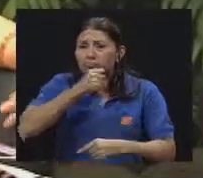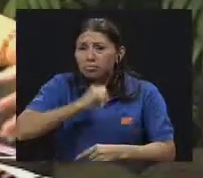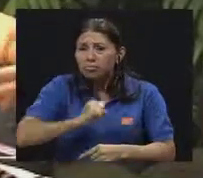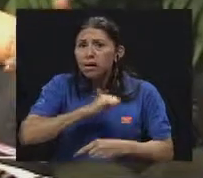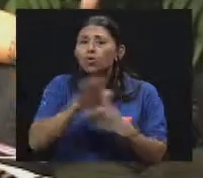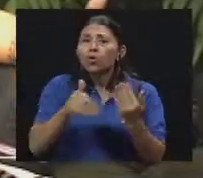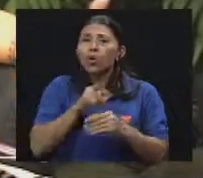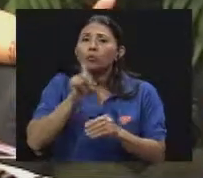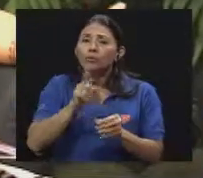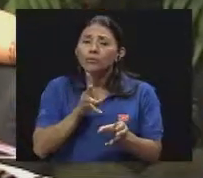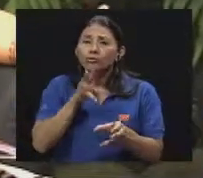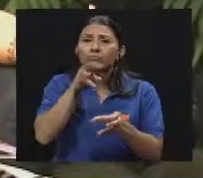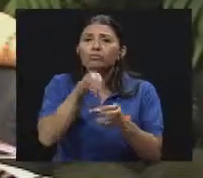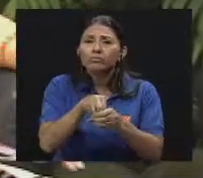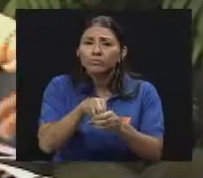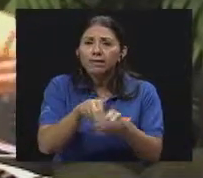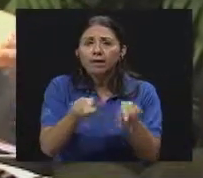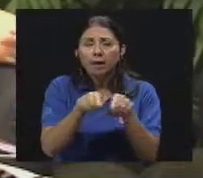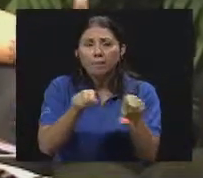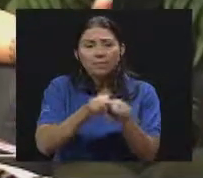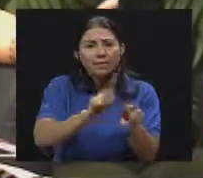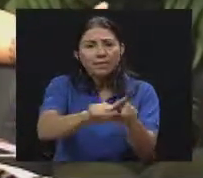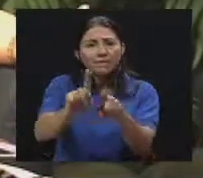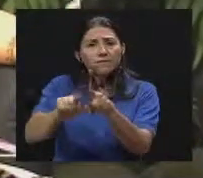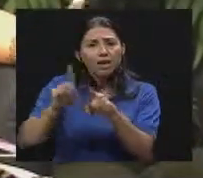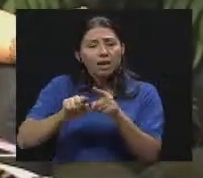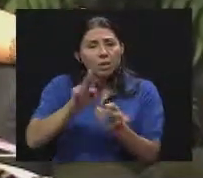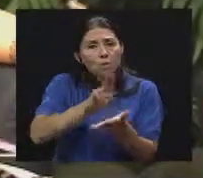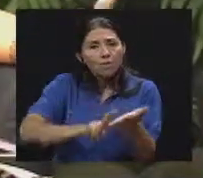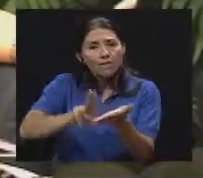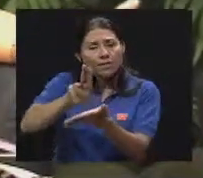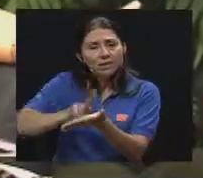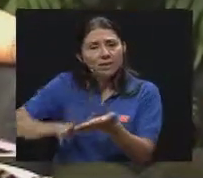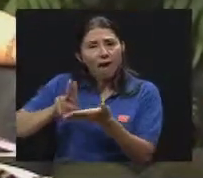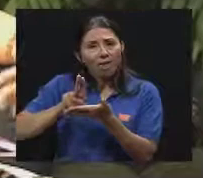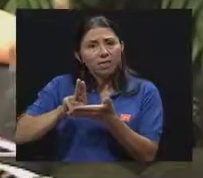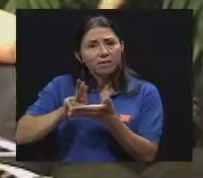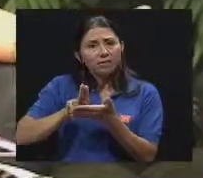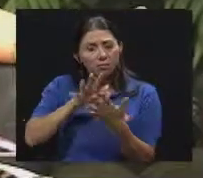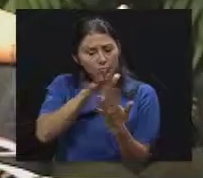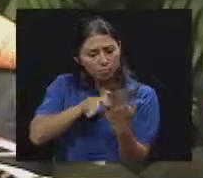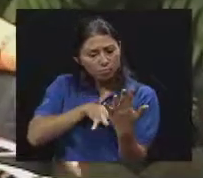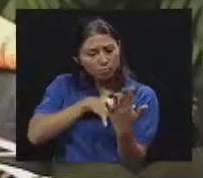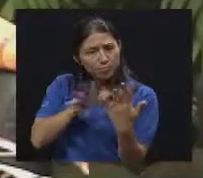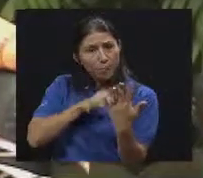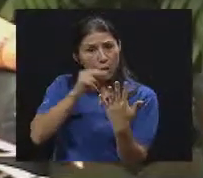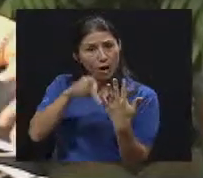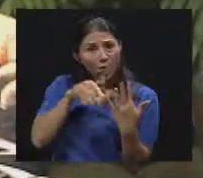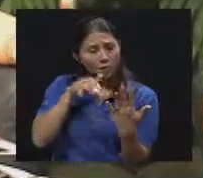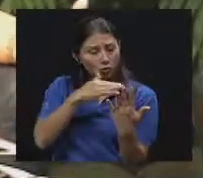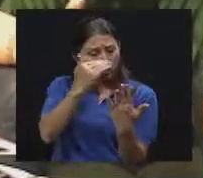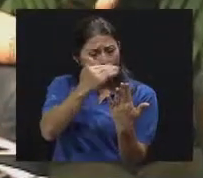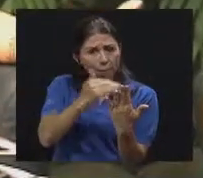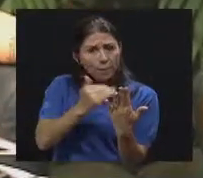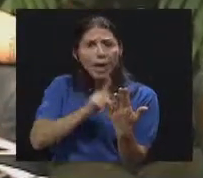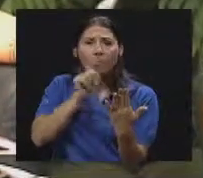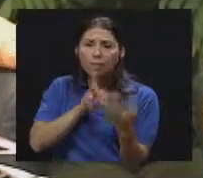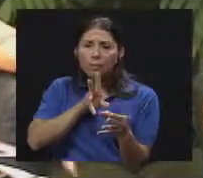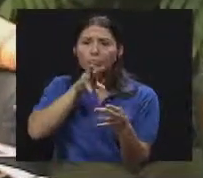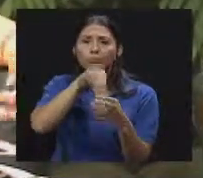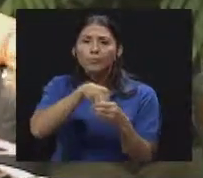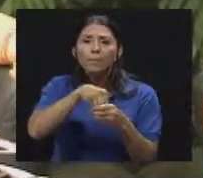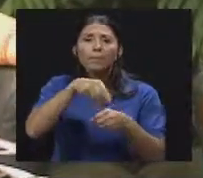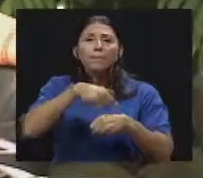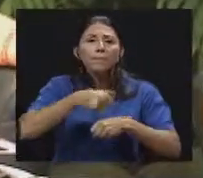involucremos, desde las universidades también, incorporar dentro de los programas de estudio todo lo que tenga que ver con vejez y